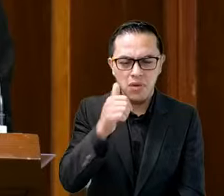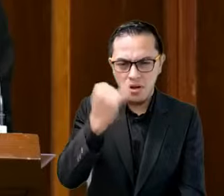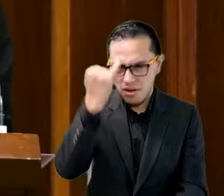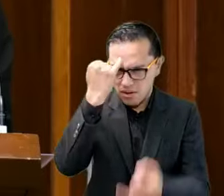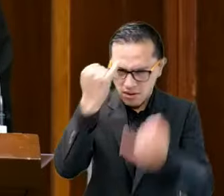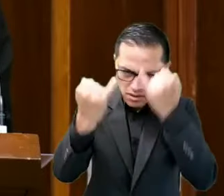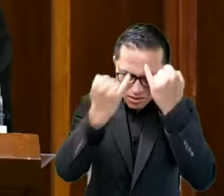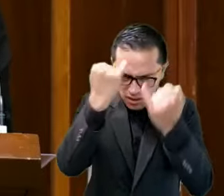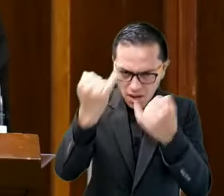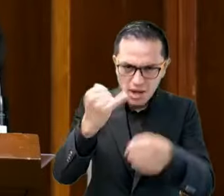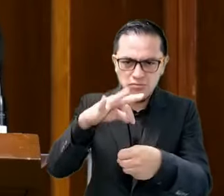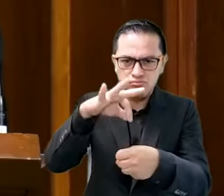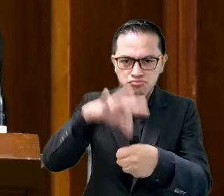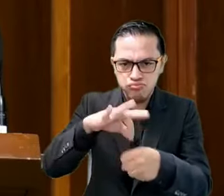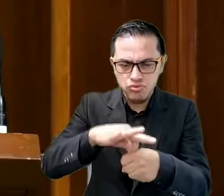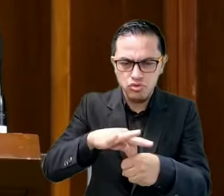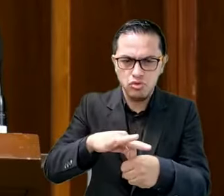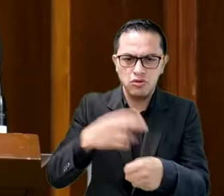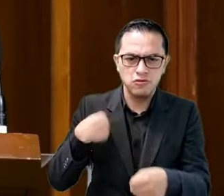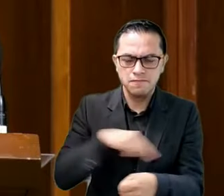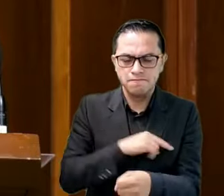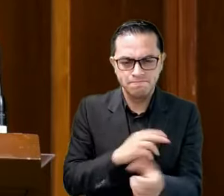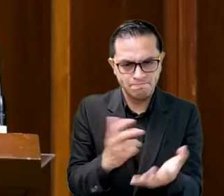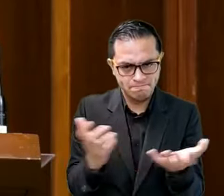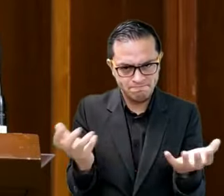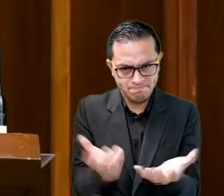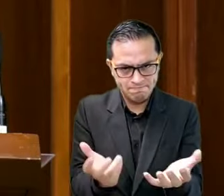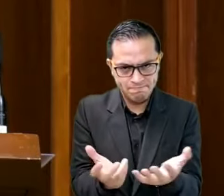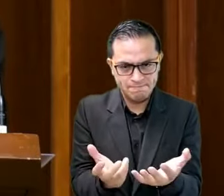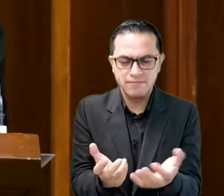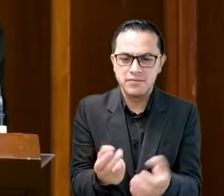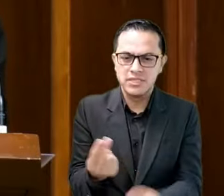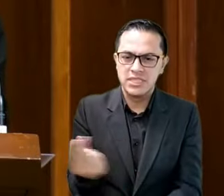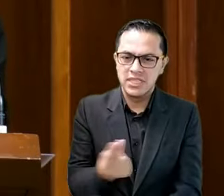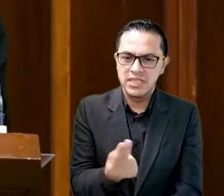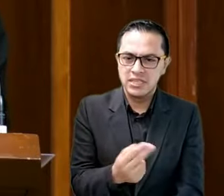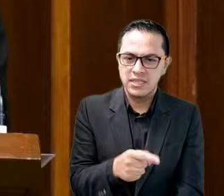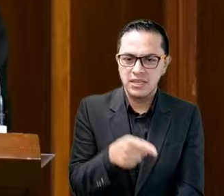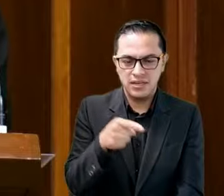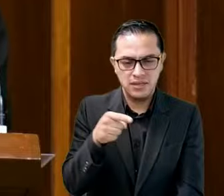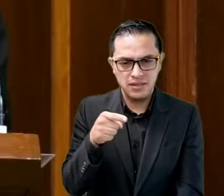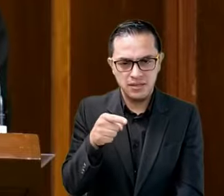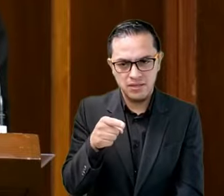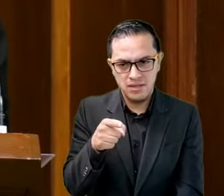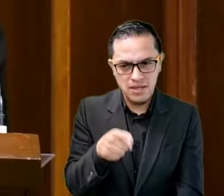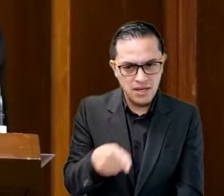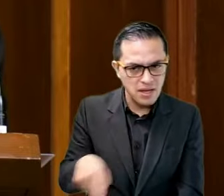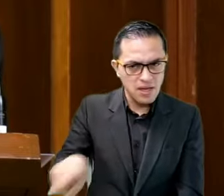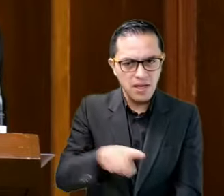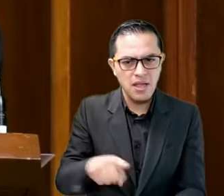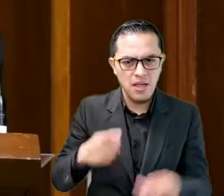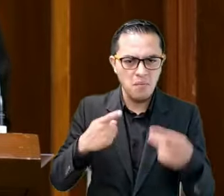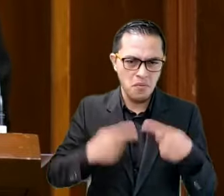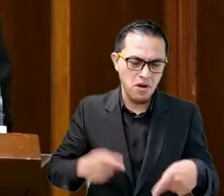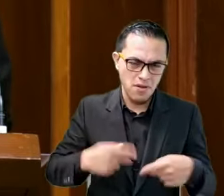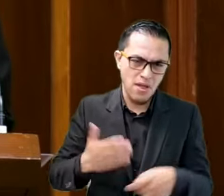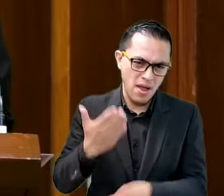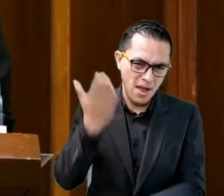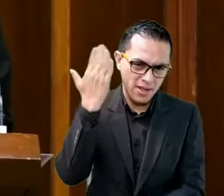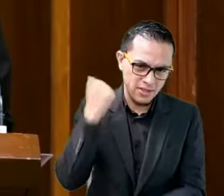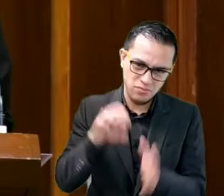y en cada acción que llevemos a cabo debemos honrar la memoria de quienes como la doctora